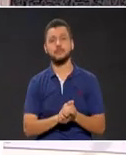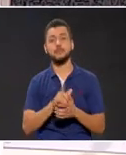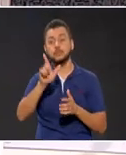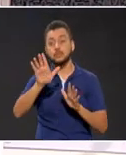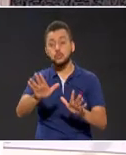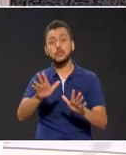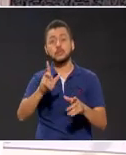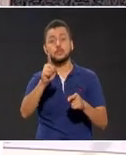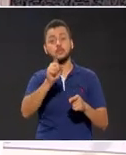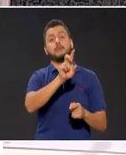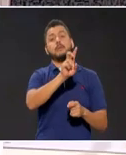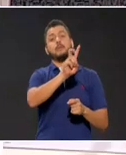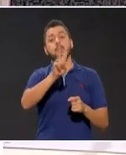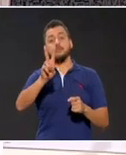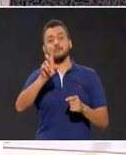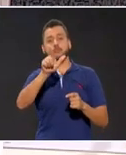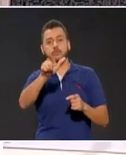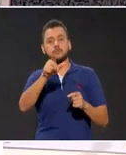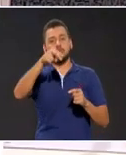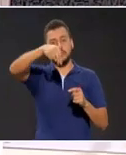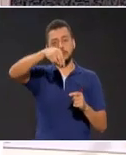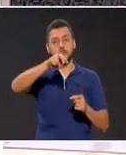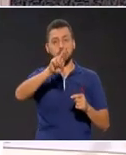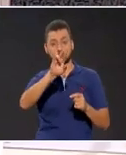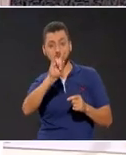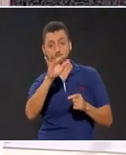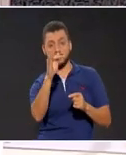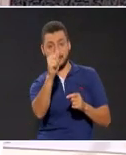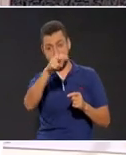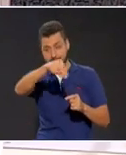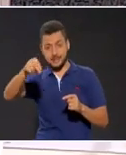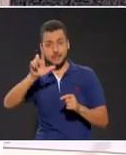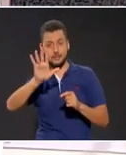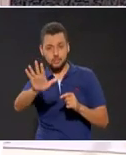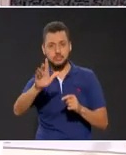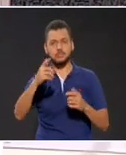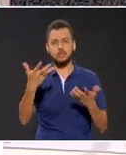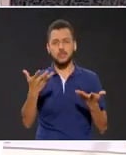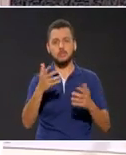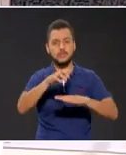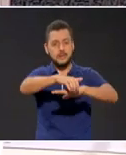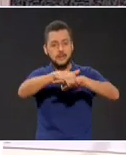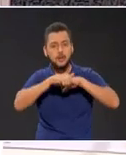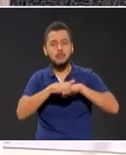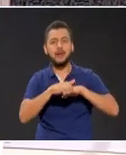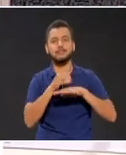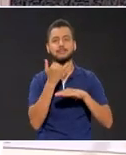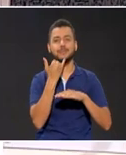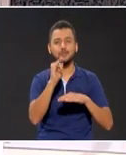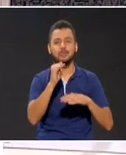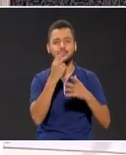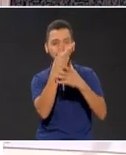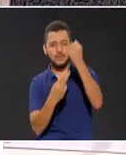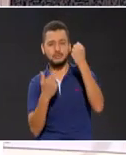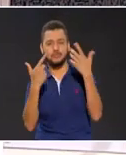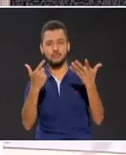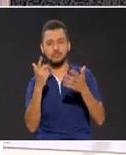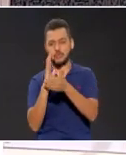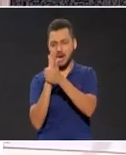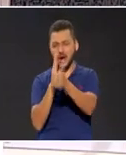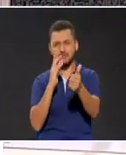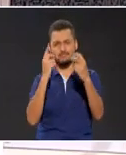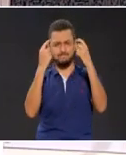del metro cuadrado en Ruta N, y tercero, toda la parte de educación, capacitación, en bilingüismo, en capacidades blandas, donde Medellín le pone